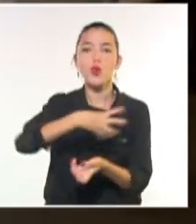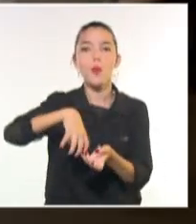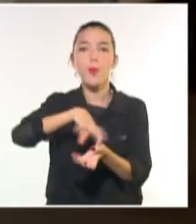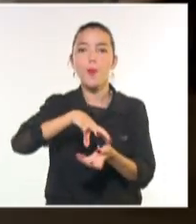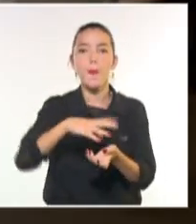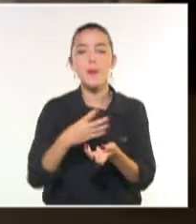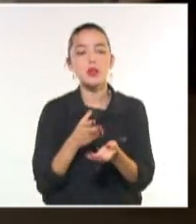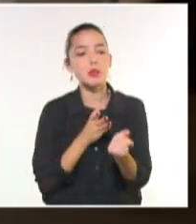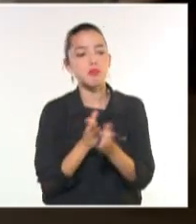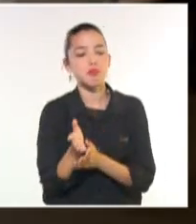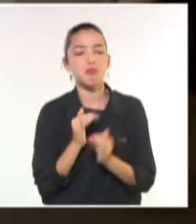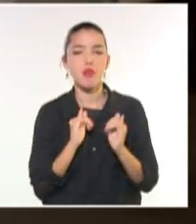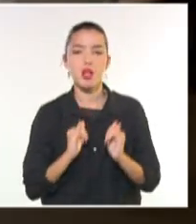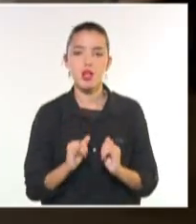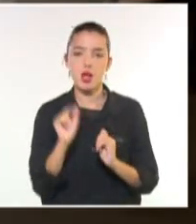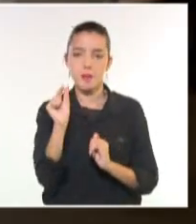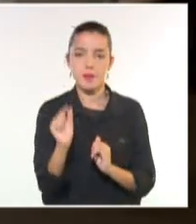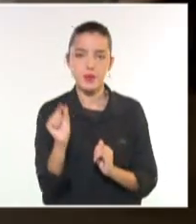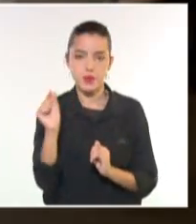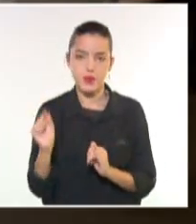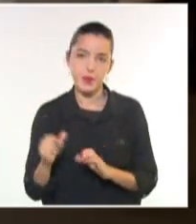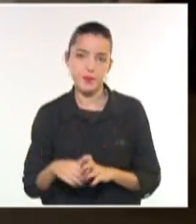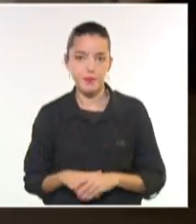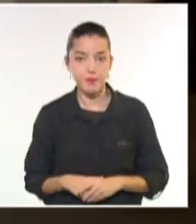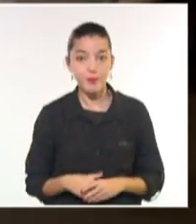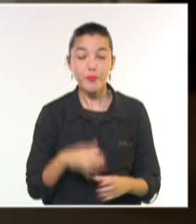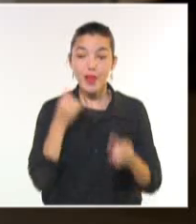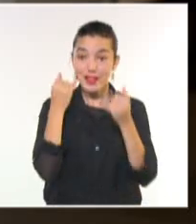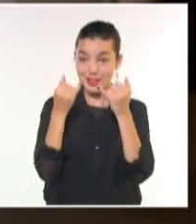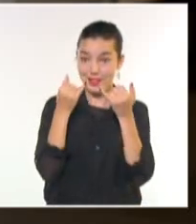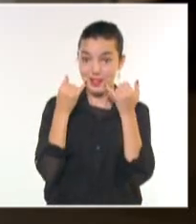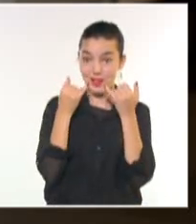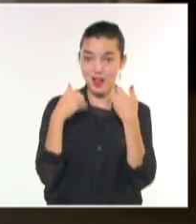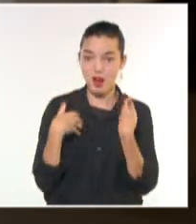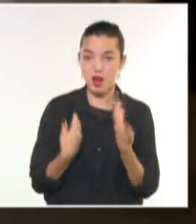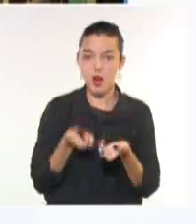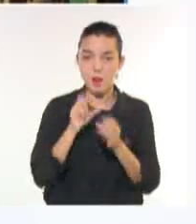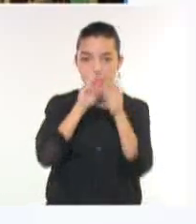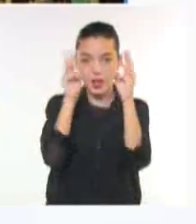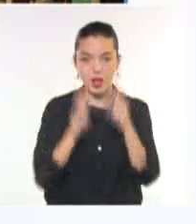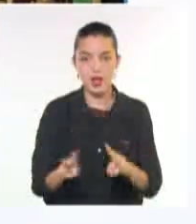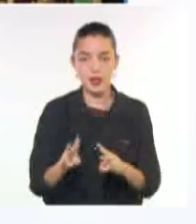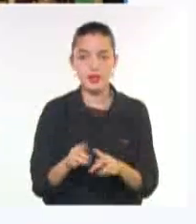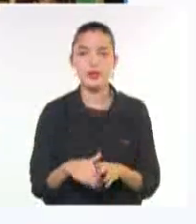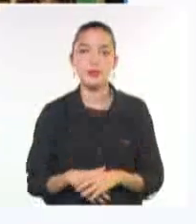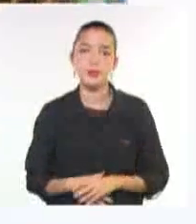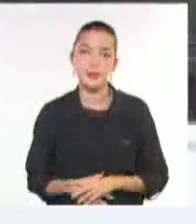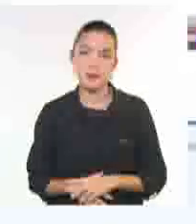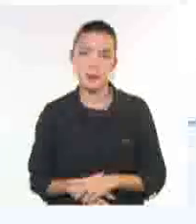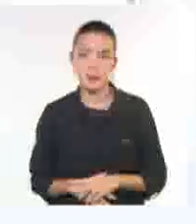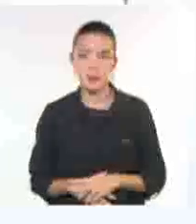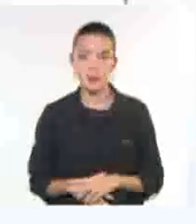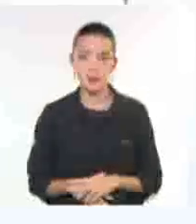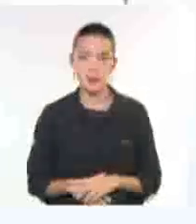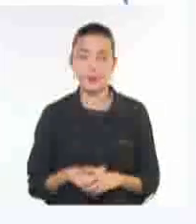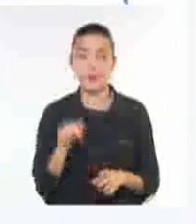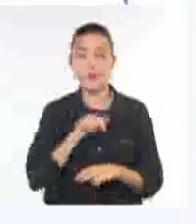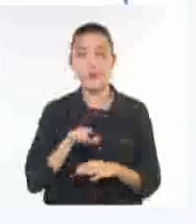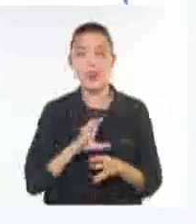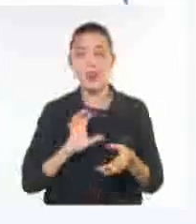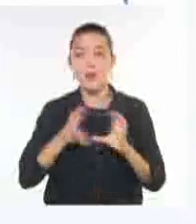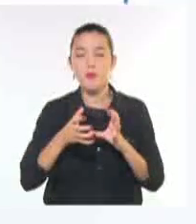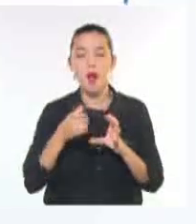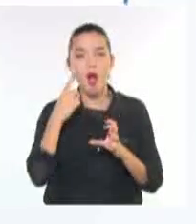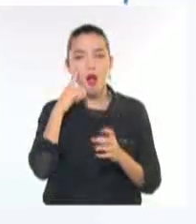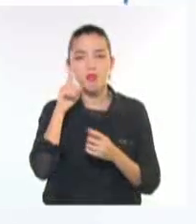las personas. Y ahora ese interés se traslada también a Internet y las redes sociales. Este escenario permite, por ejemplo,